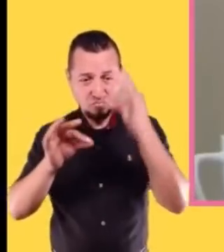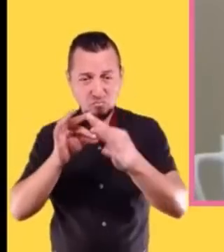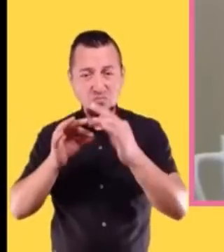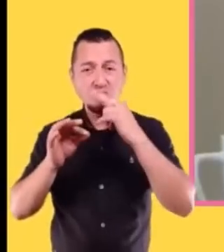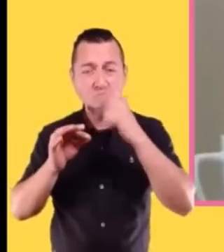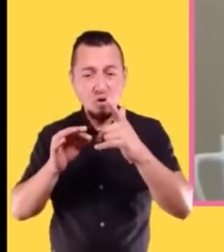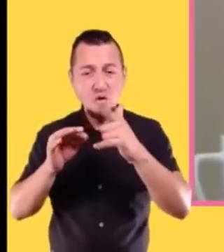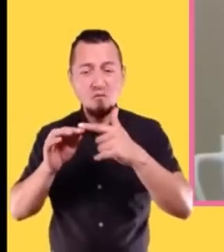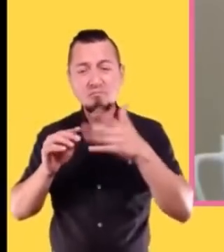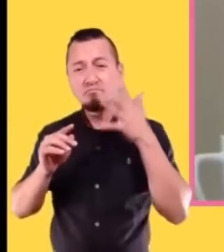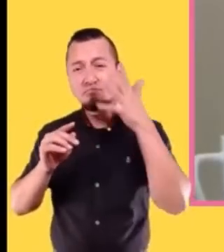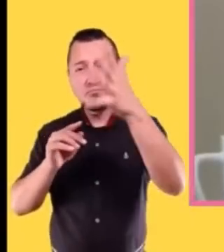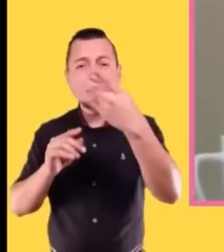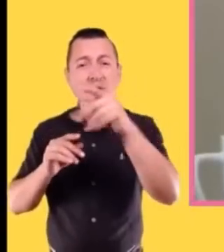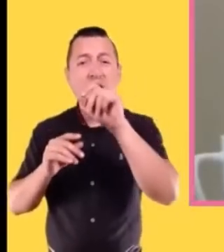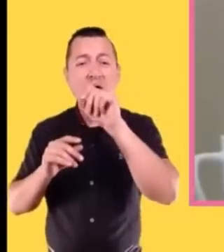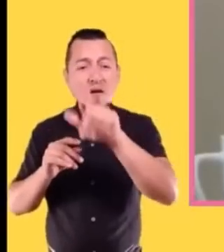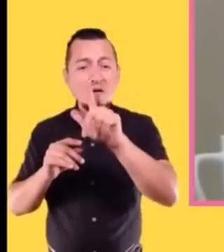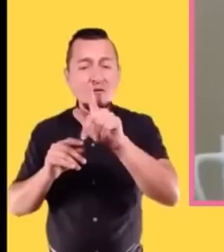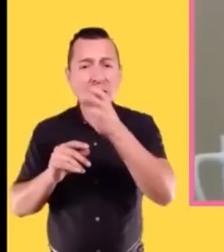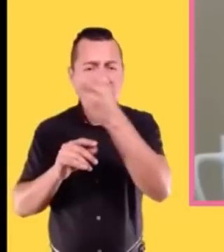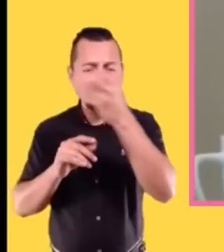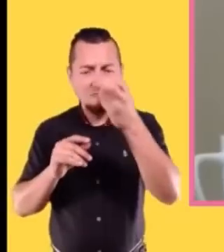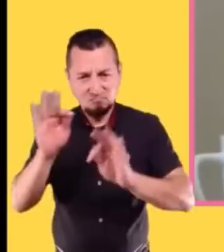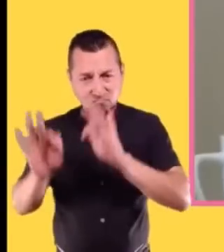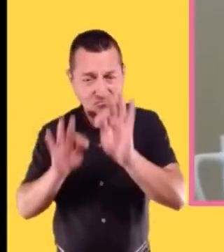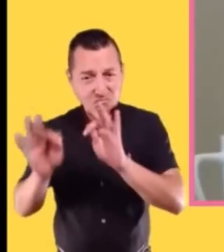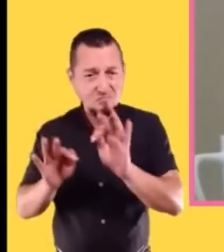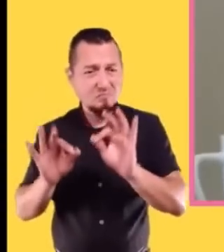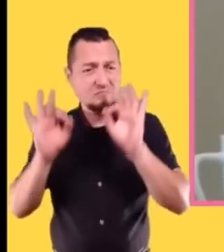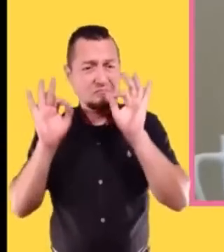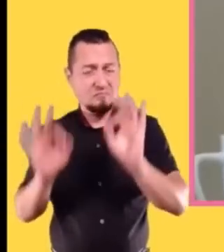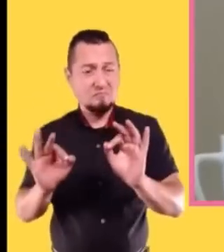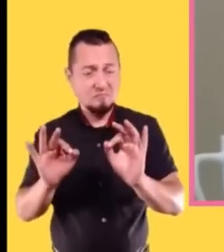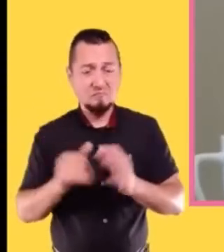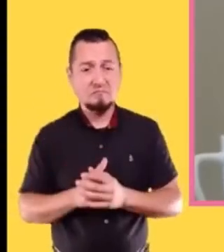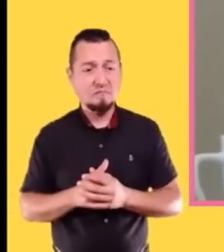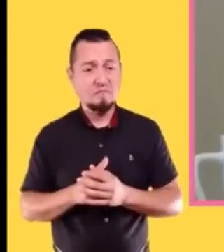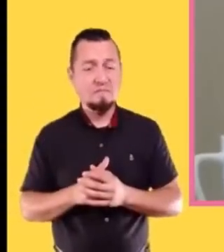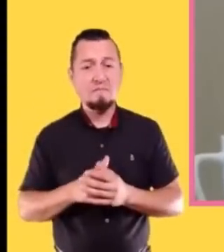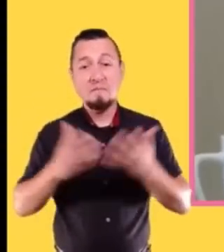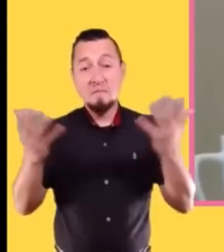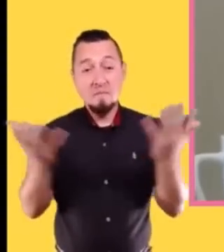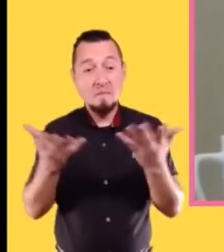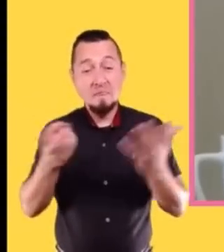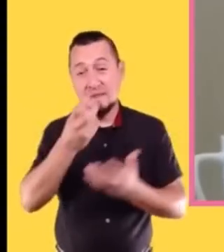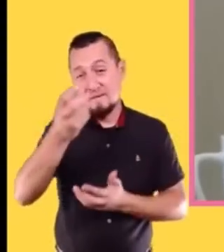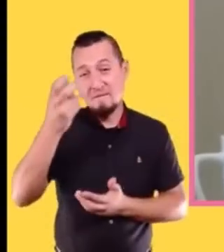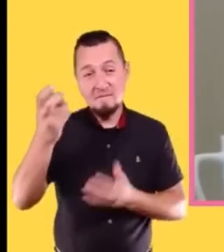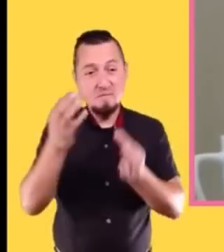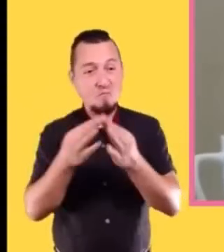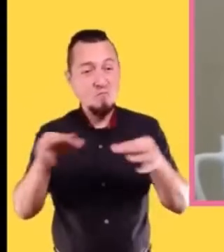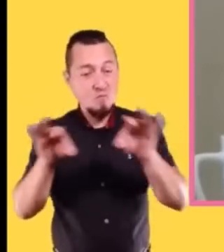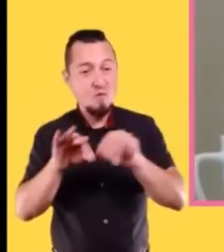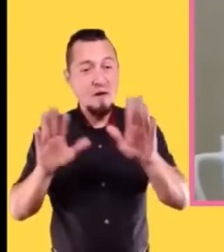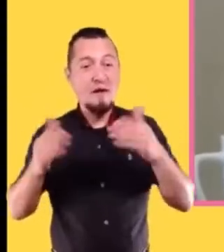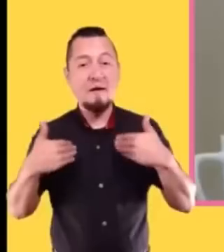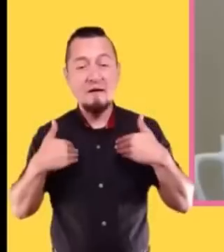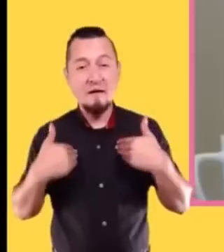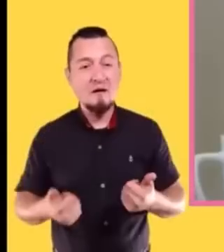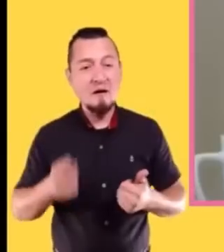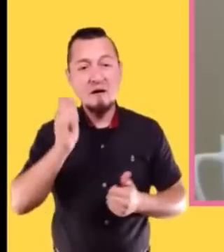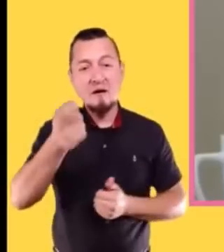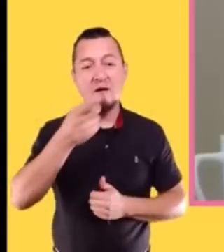de jaliscienses, y eso es lo que estamos logrando. Entonces, por eso también importa mucho que entendamos a qué nos referimos cuando